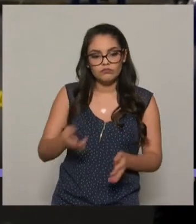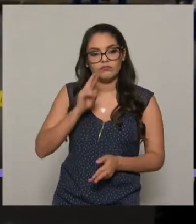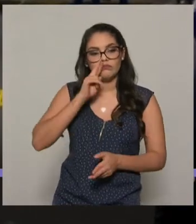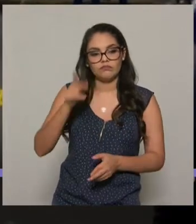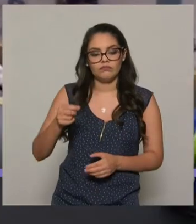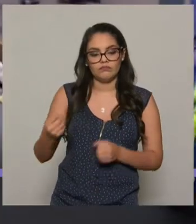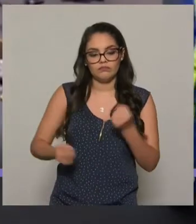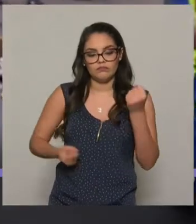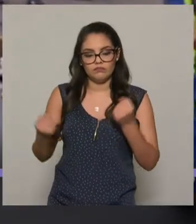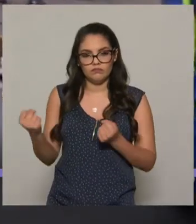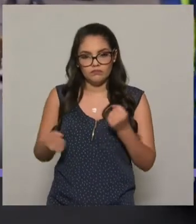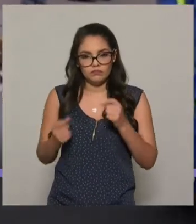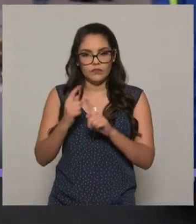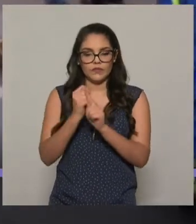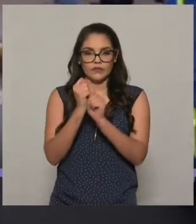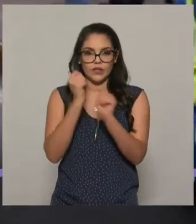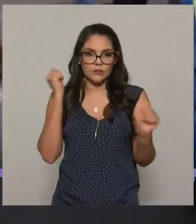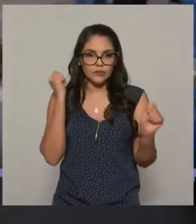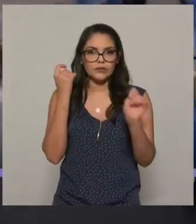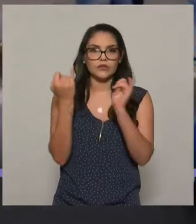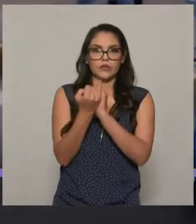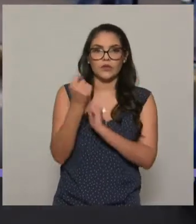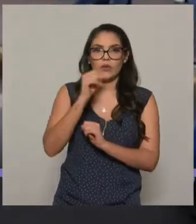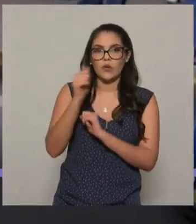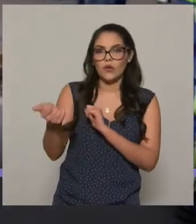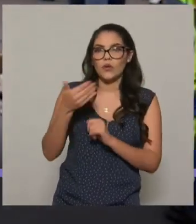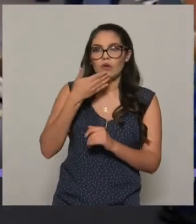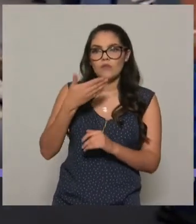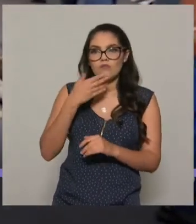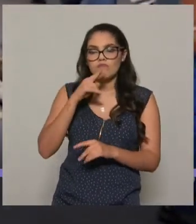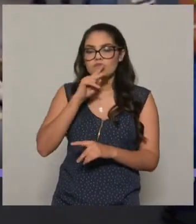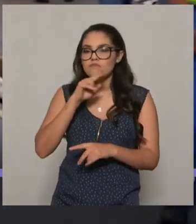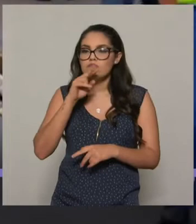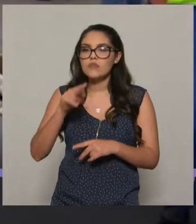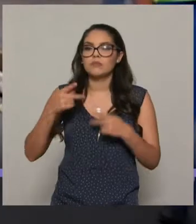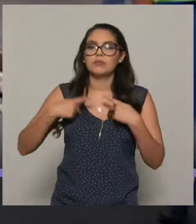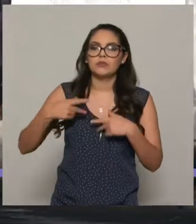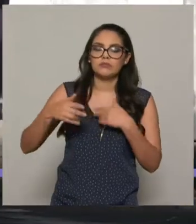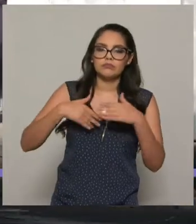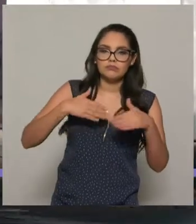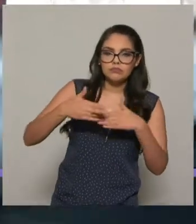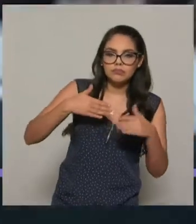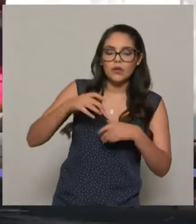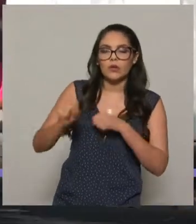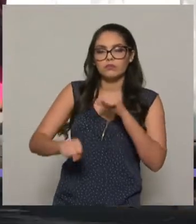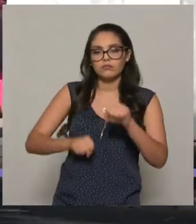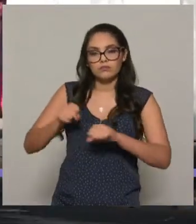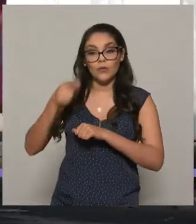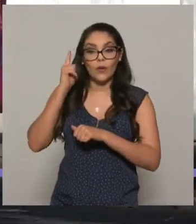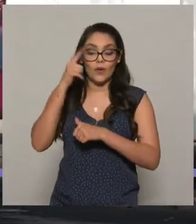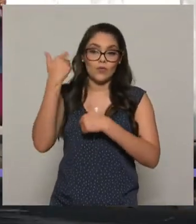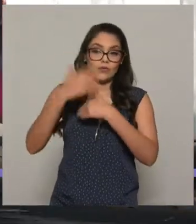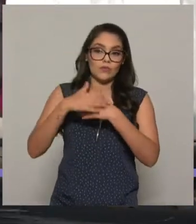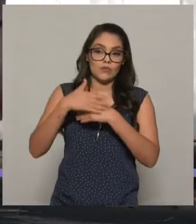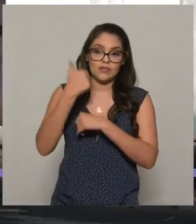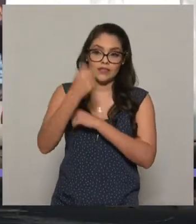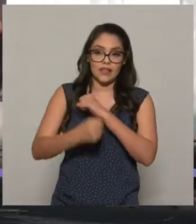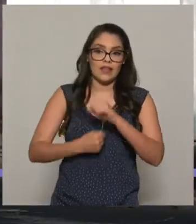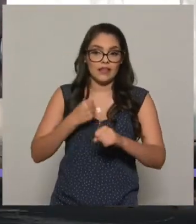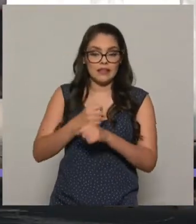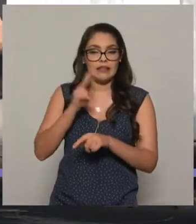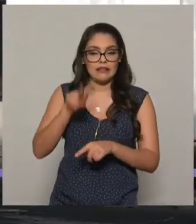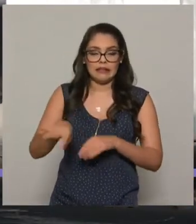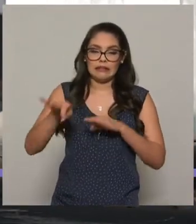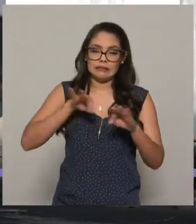público, promoviendo viajes peatonales y ciclistas en estos tramos cortos, y esperamos que esto lo podamos ver en los próximos 6 años, porque va a haber un trabajo